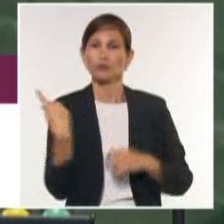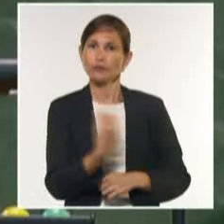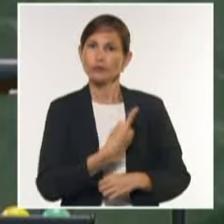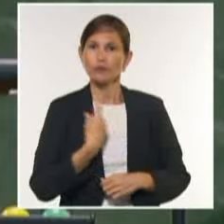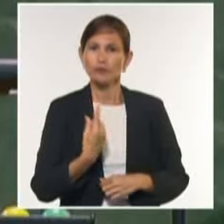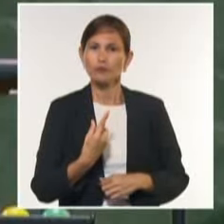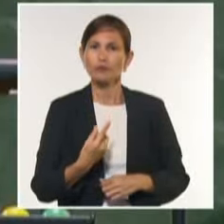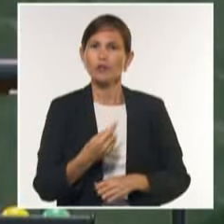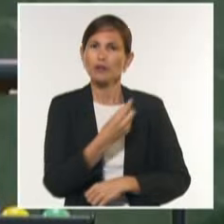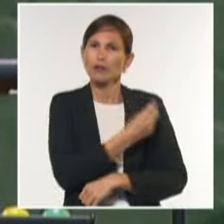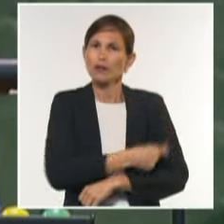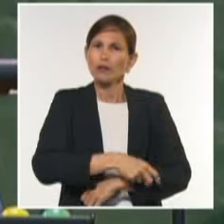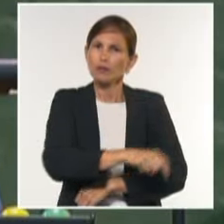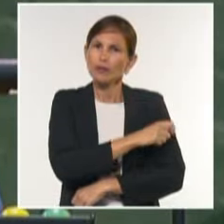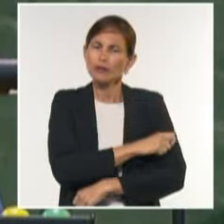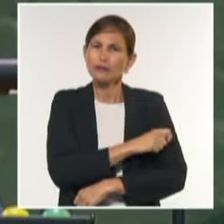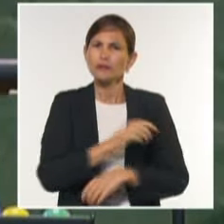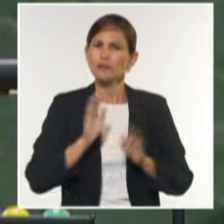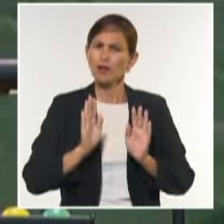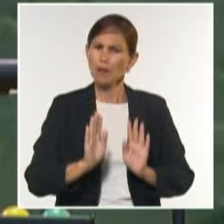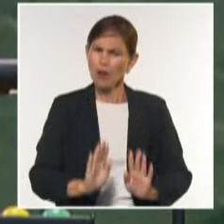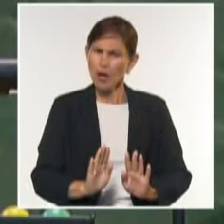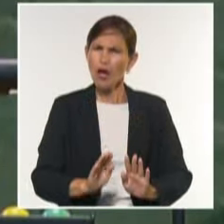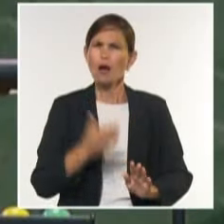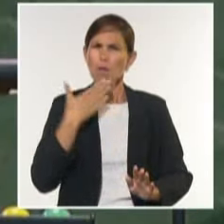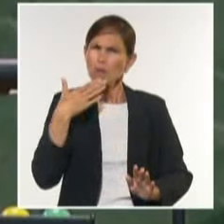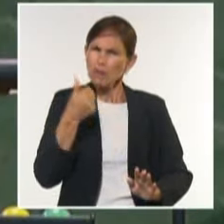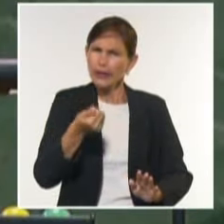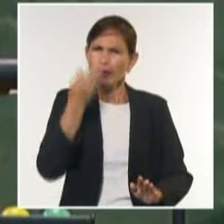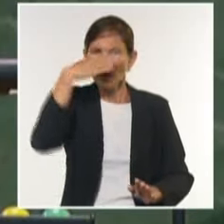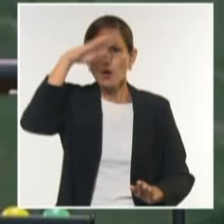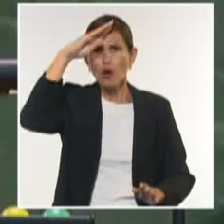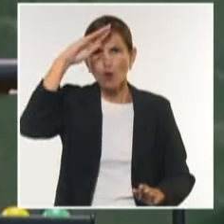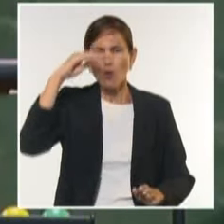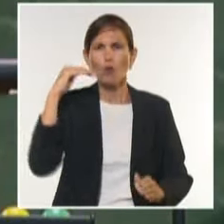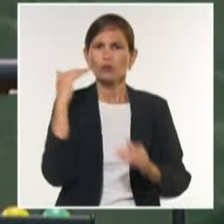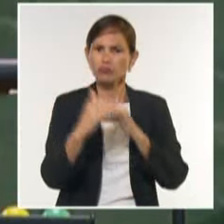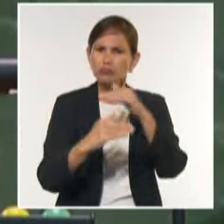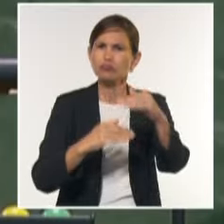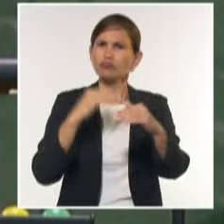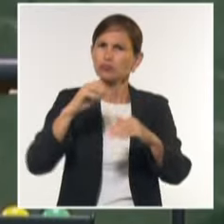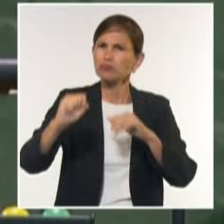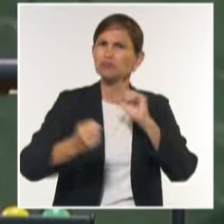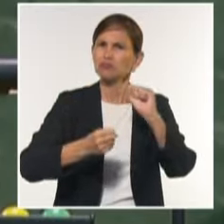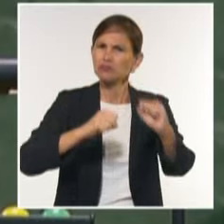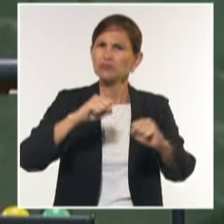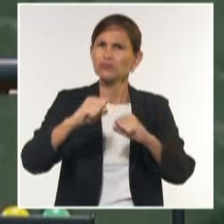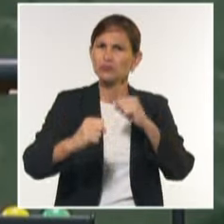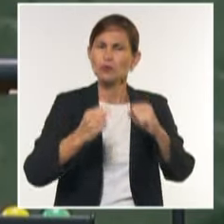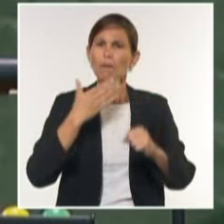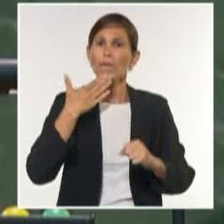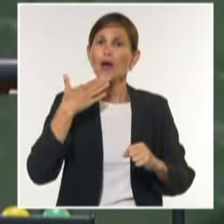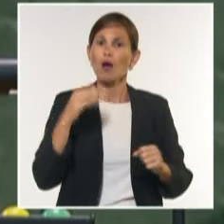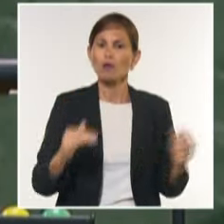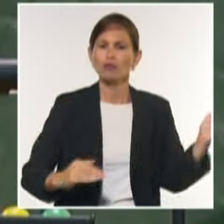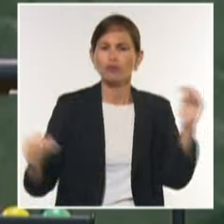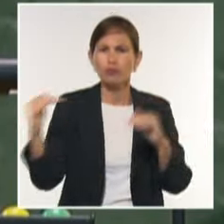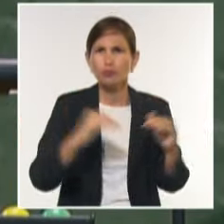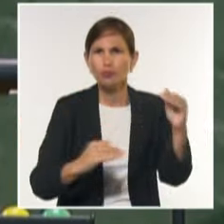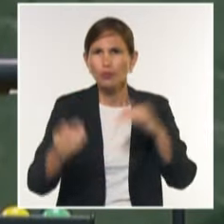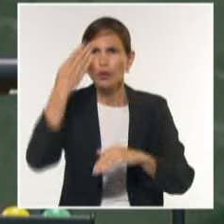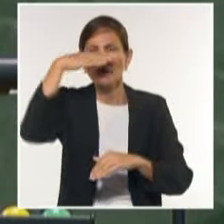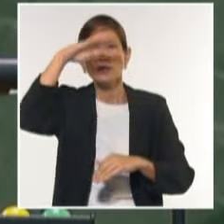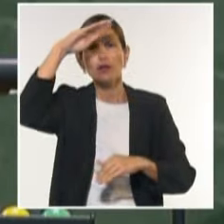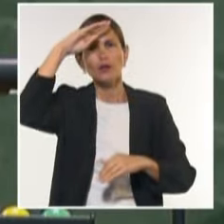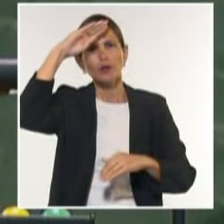cubano y del bien de nuestra región, que se tomen mayores medidas para lograr una mayor participación de Cuba en